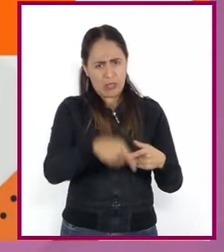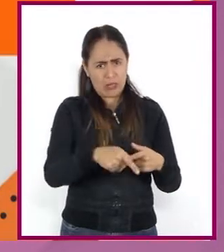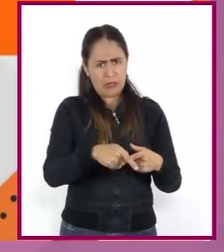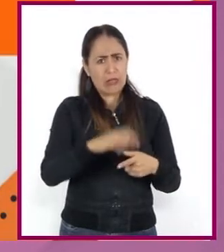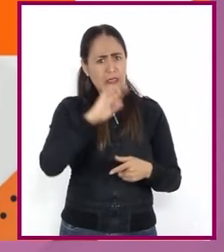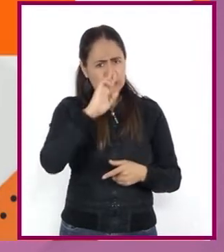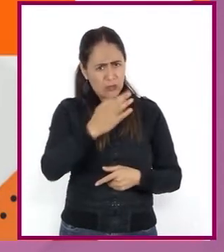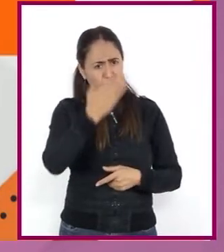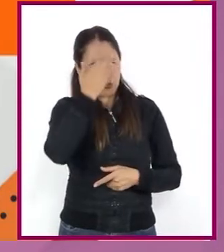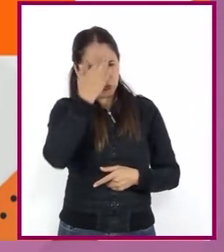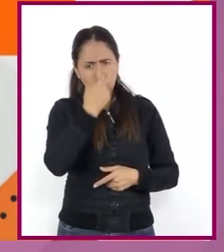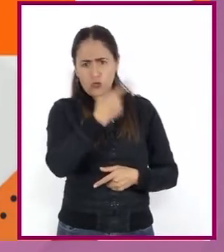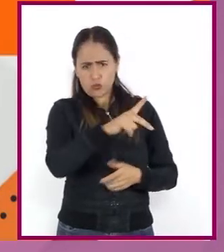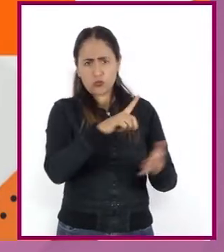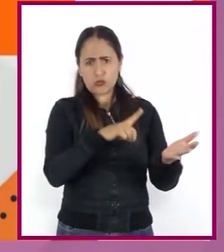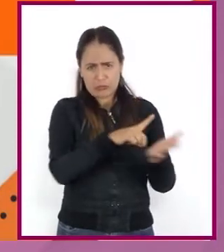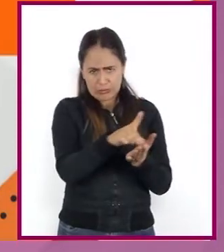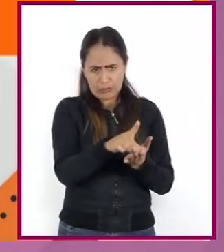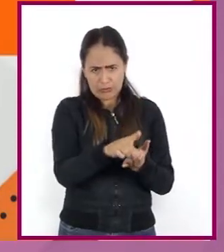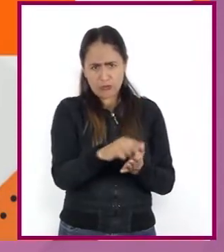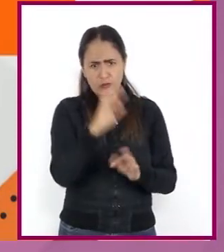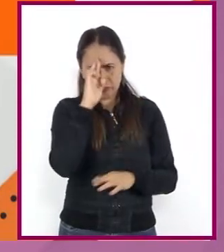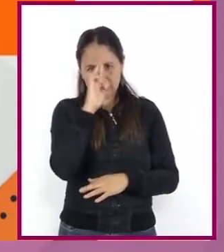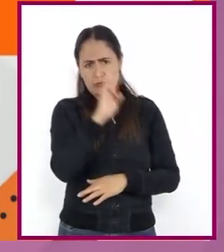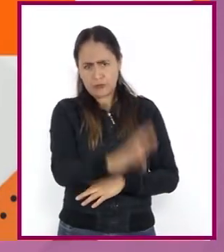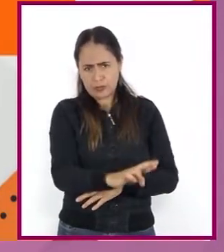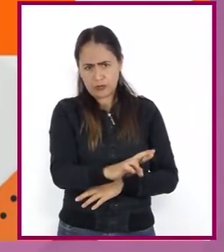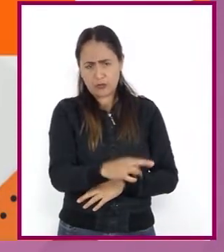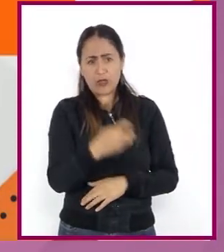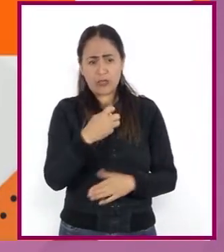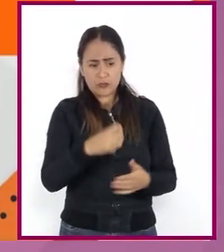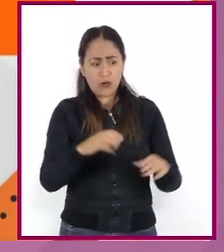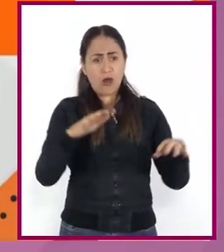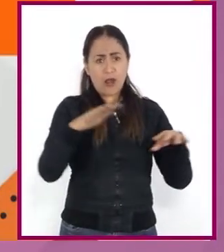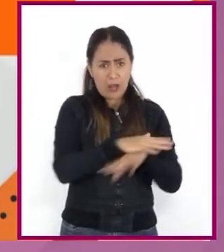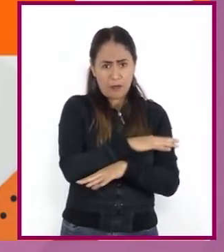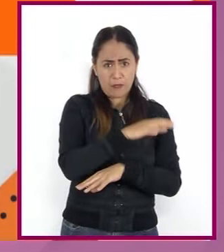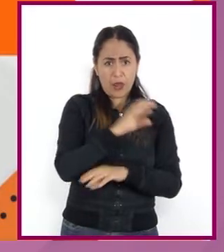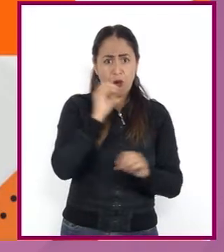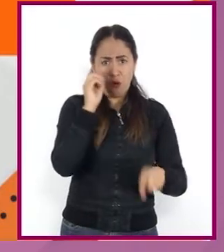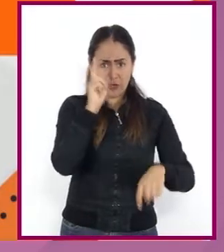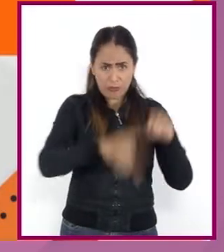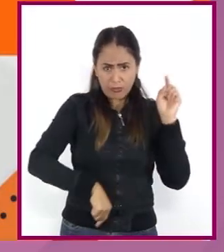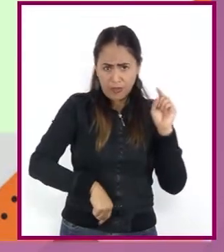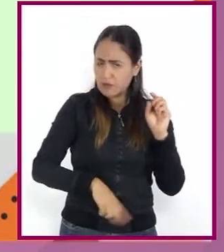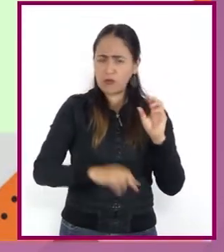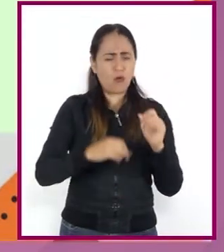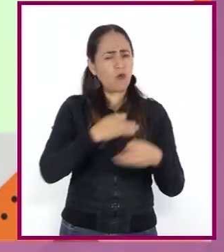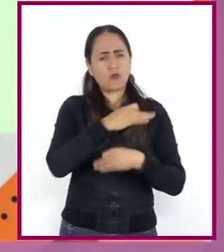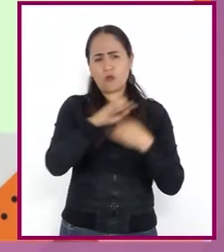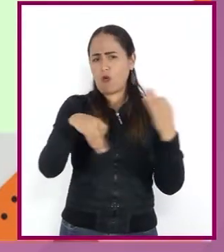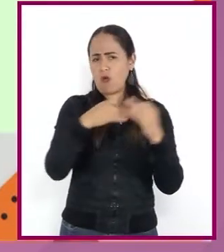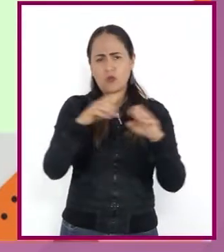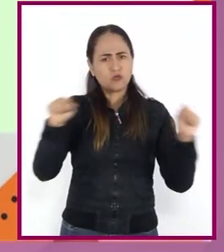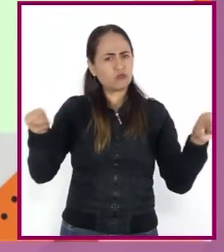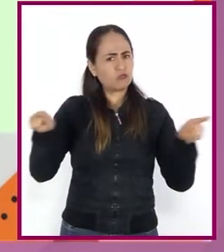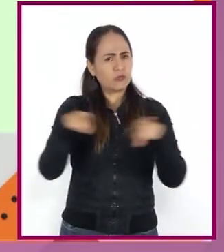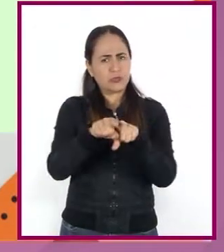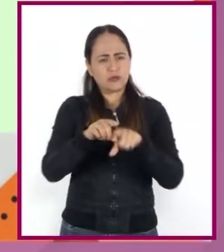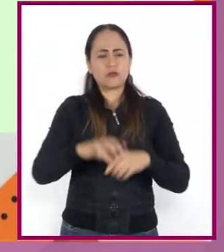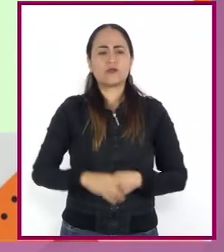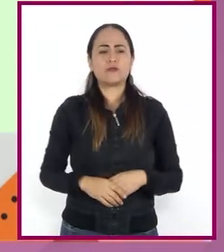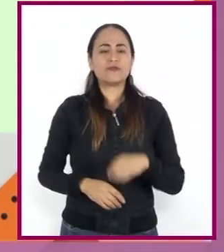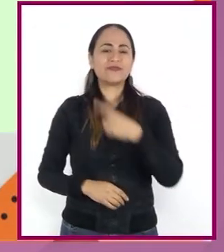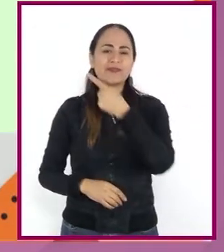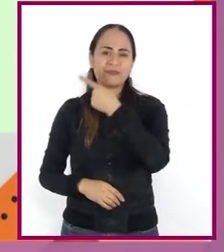reconoció sus derechos, que se consideraron intransferibles y universales. En la